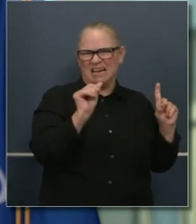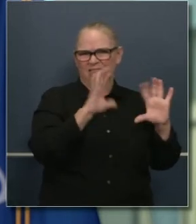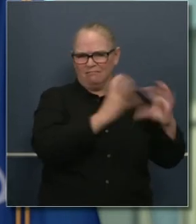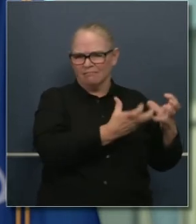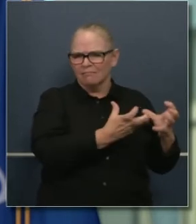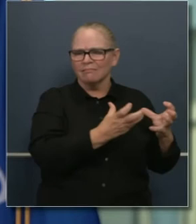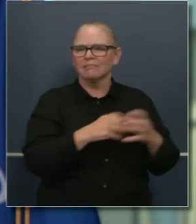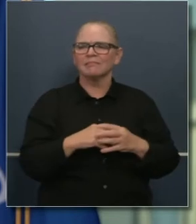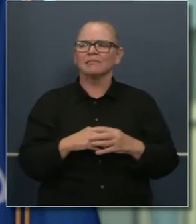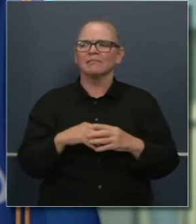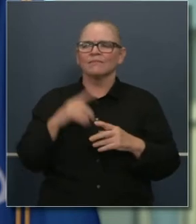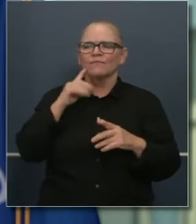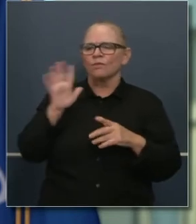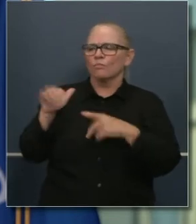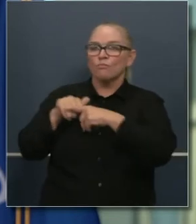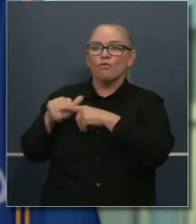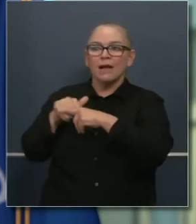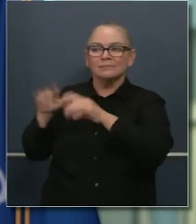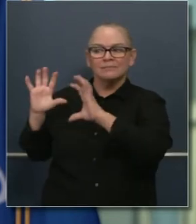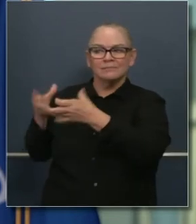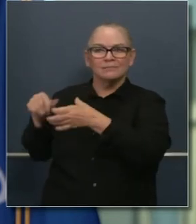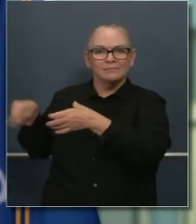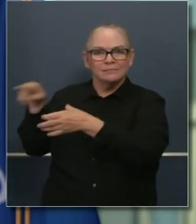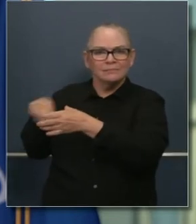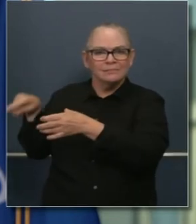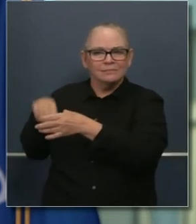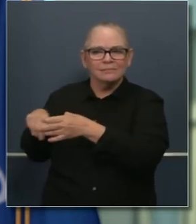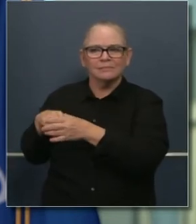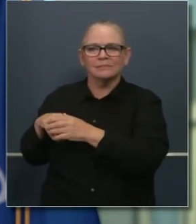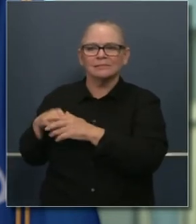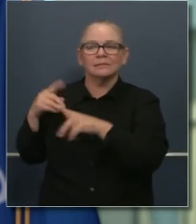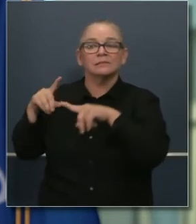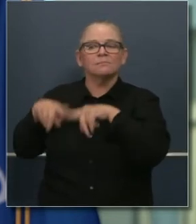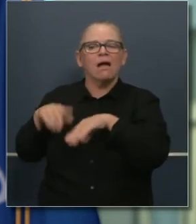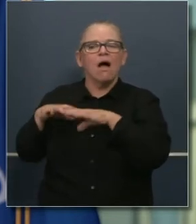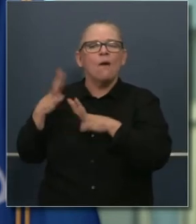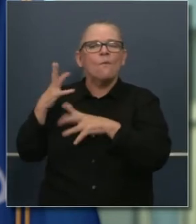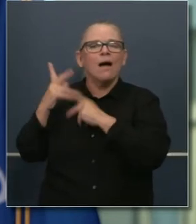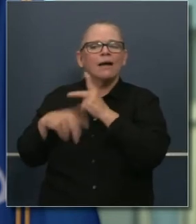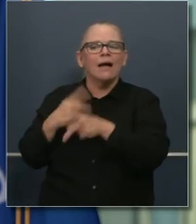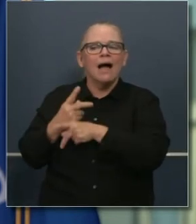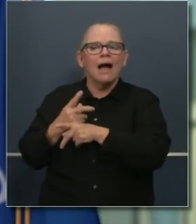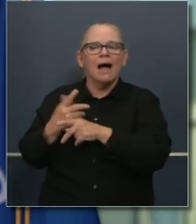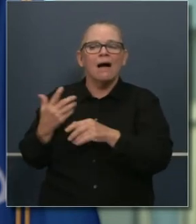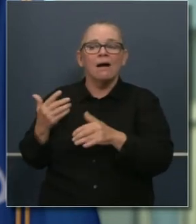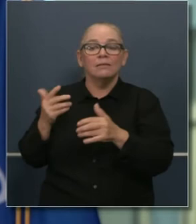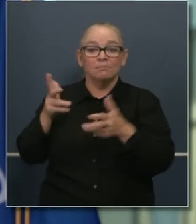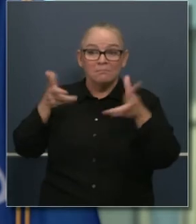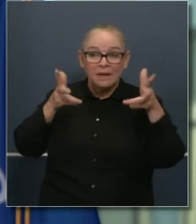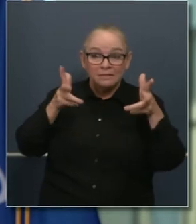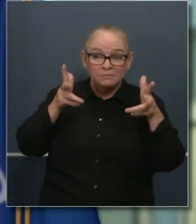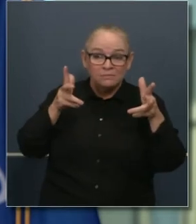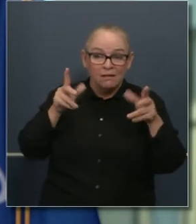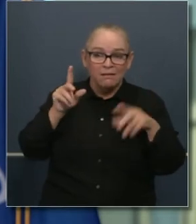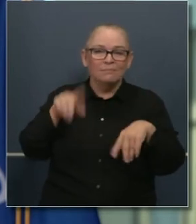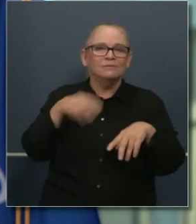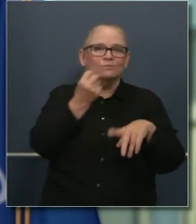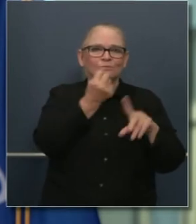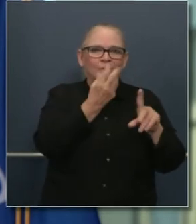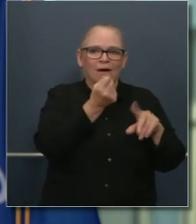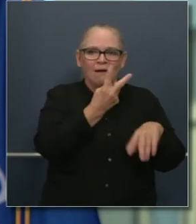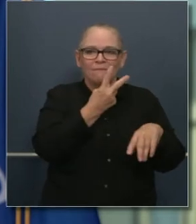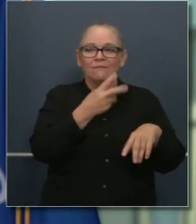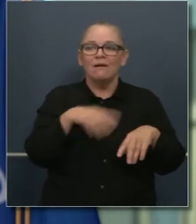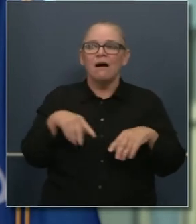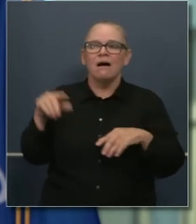prácticas y ejercicios en gimnasios eso se manifiesta de diferentes formas en diferentes deportes del baloncesto son 12 es